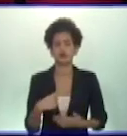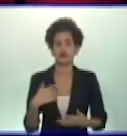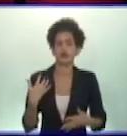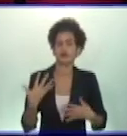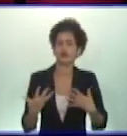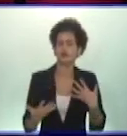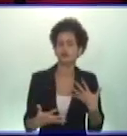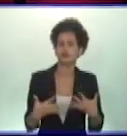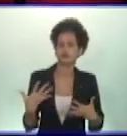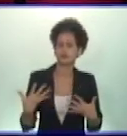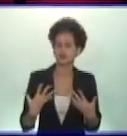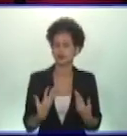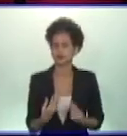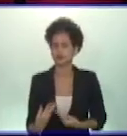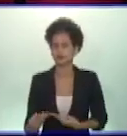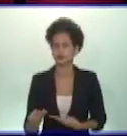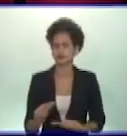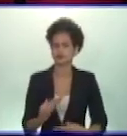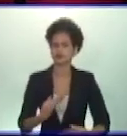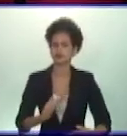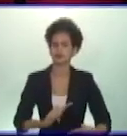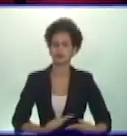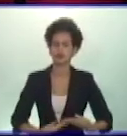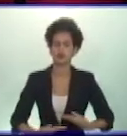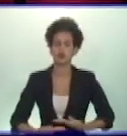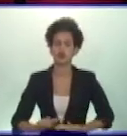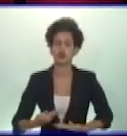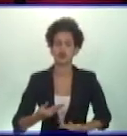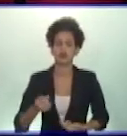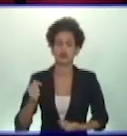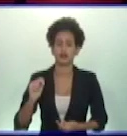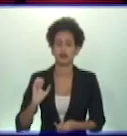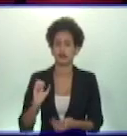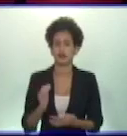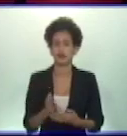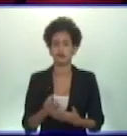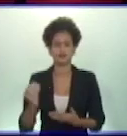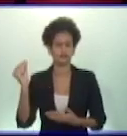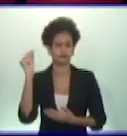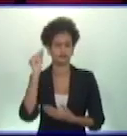ustedes este espacio de aprendizaje y de razonamiento de contenidos